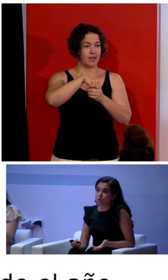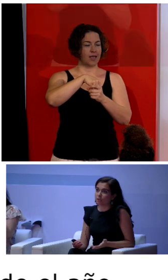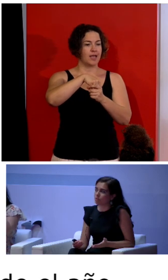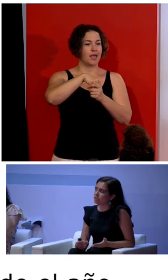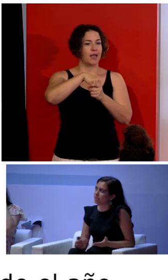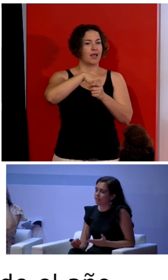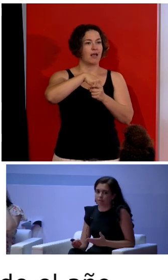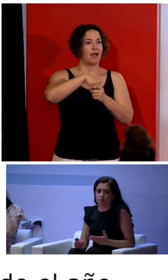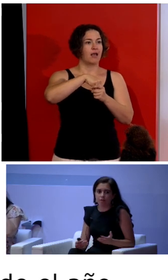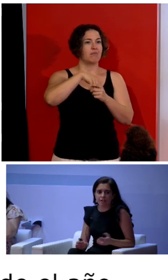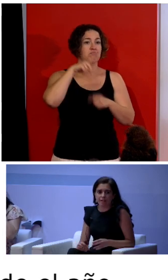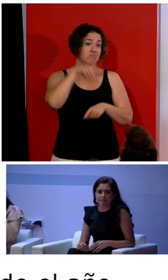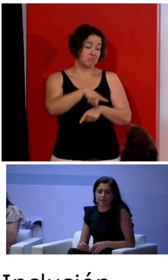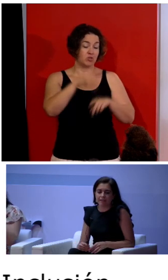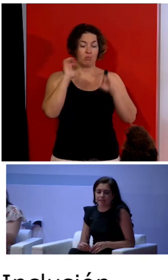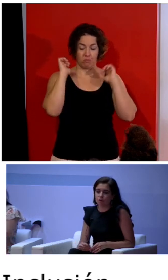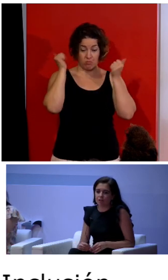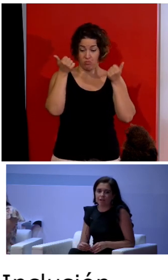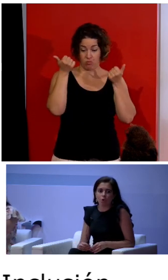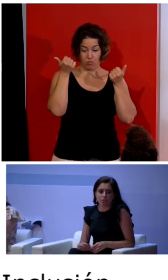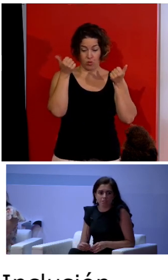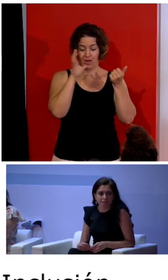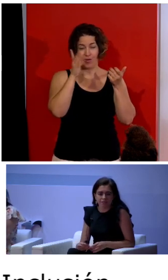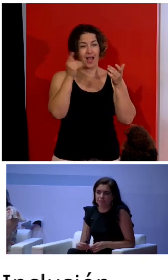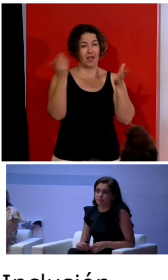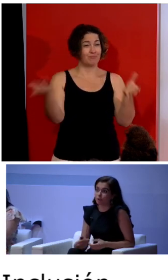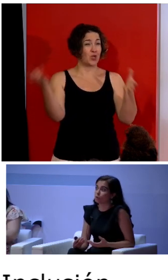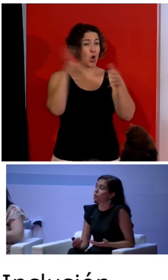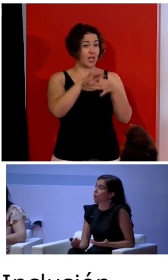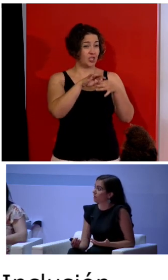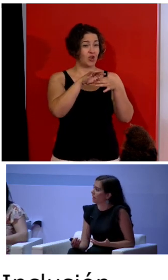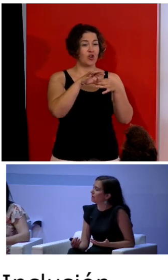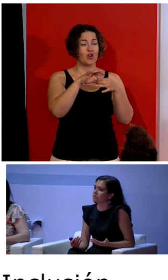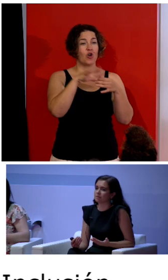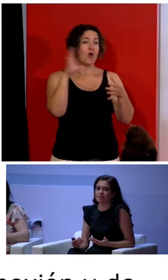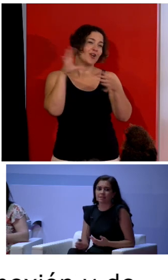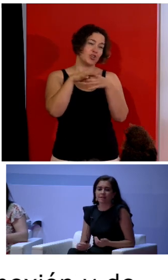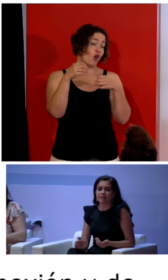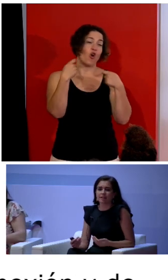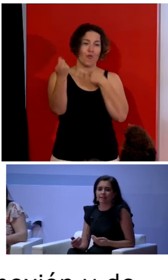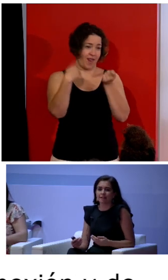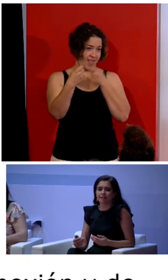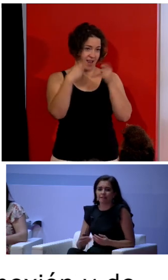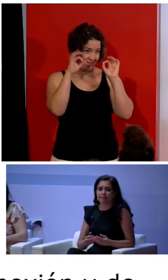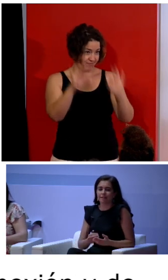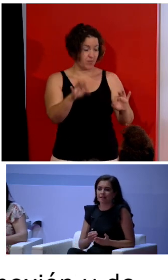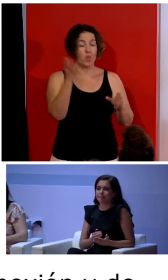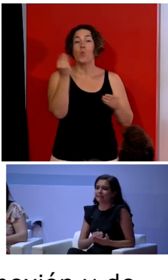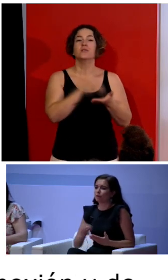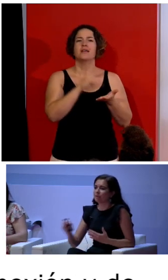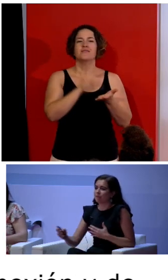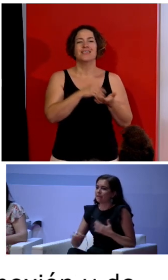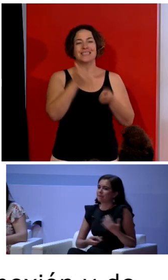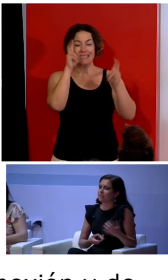Esta historia pues, nació al final de una conexión y de una conexión comercial. Y muchas veces la